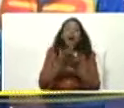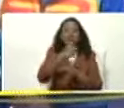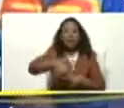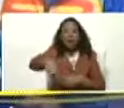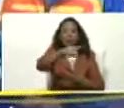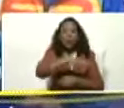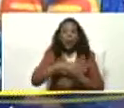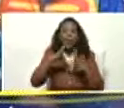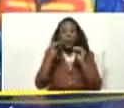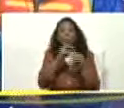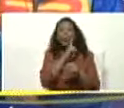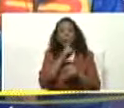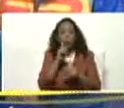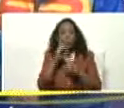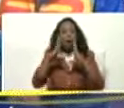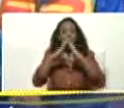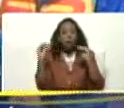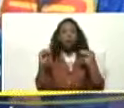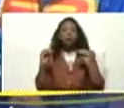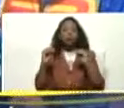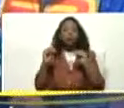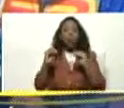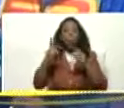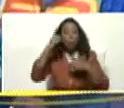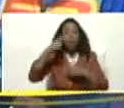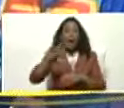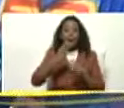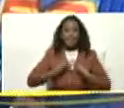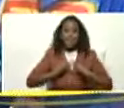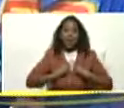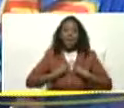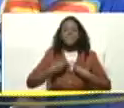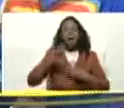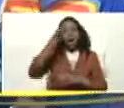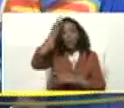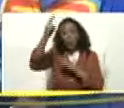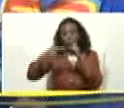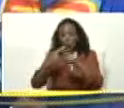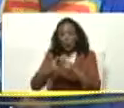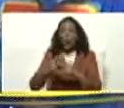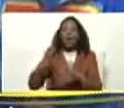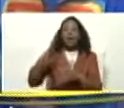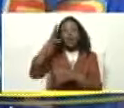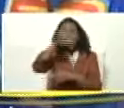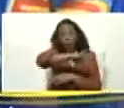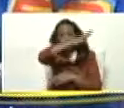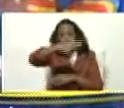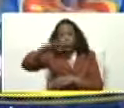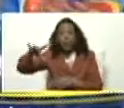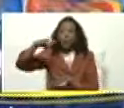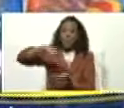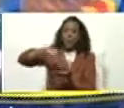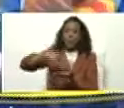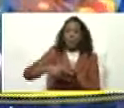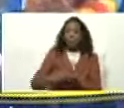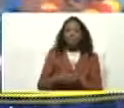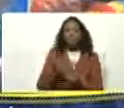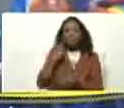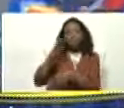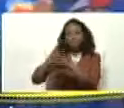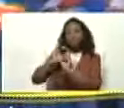a nombre de todos los porteños y porteñas y de toda la zona de la costa seguimos adelante la coa la